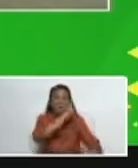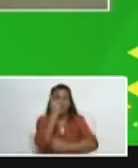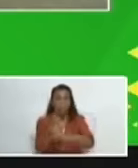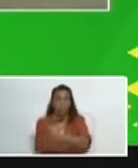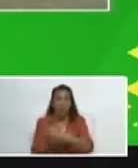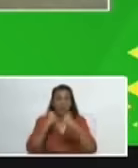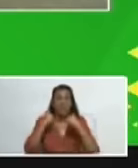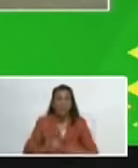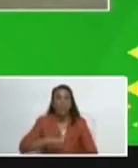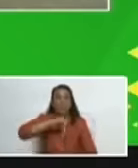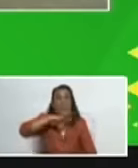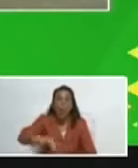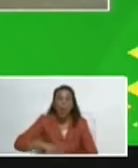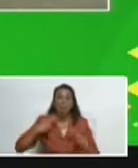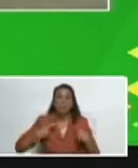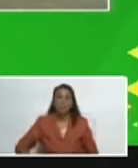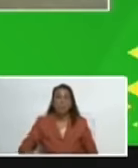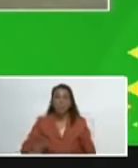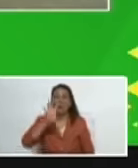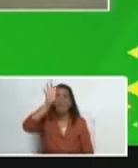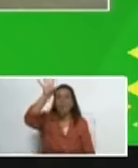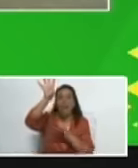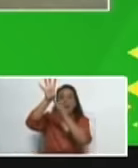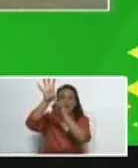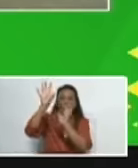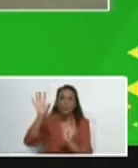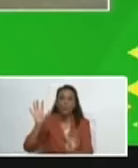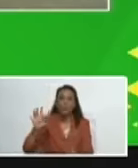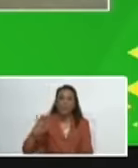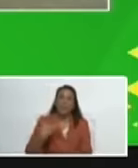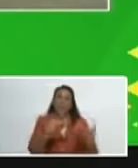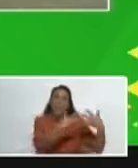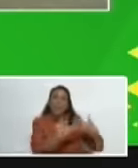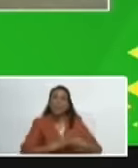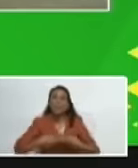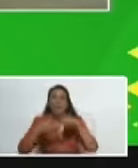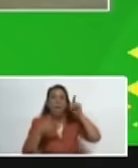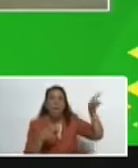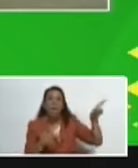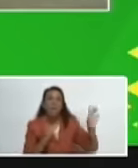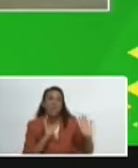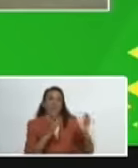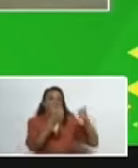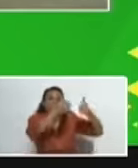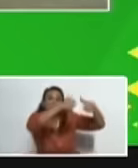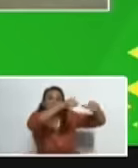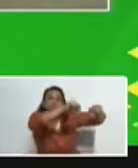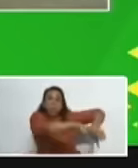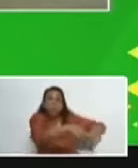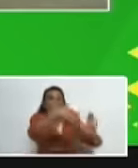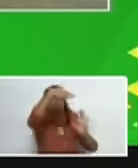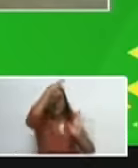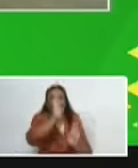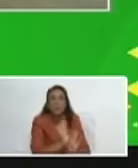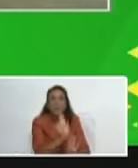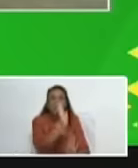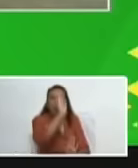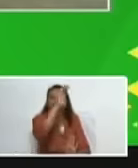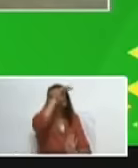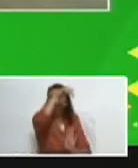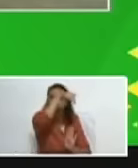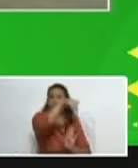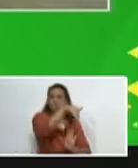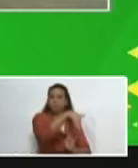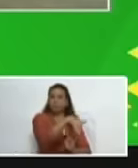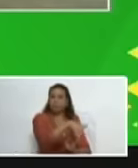potencia de la historia de la humanidad será el imperio estadounidense, pero ya está en decline. Ya su tiempo pasará.